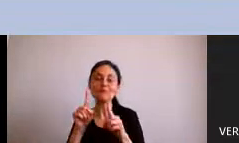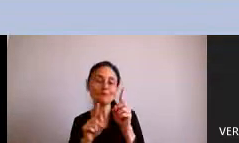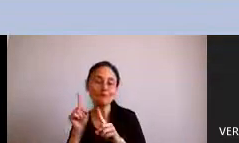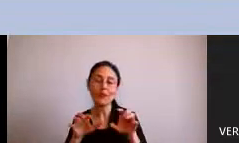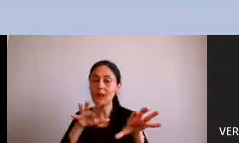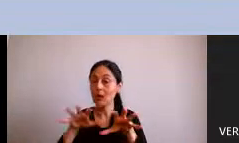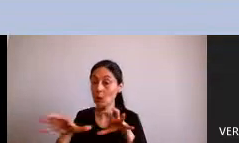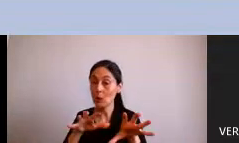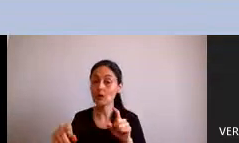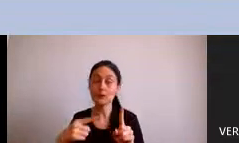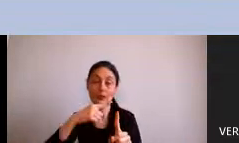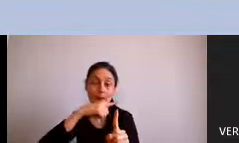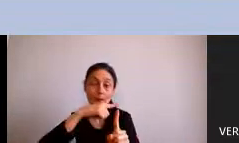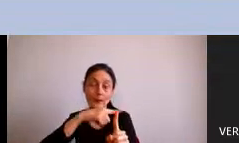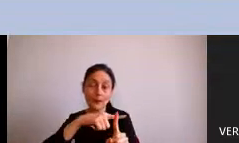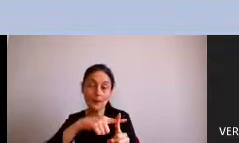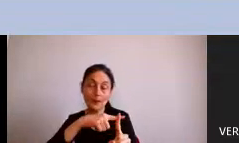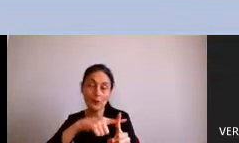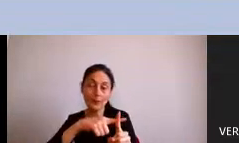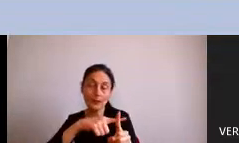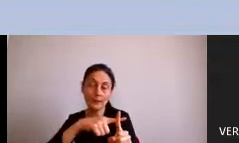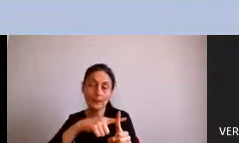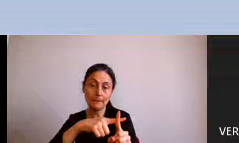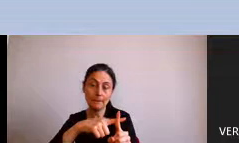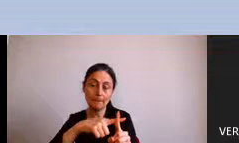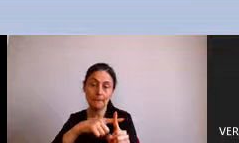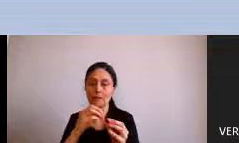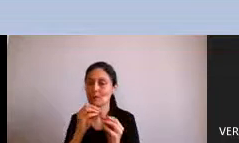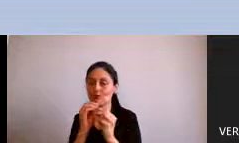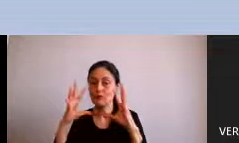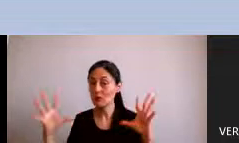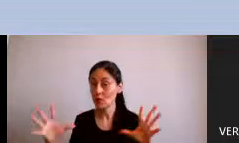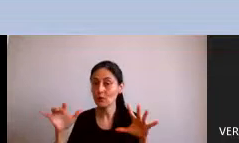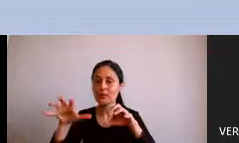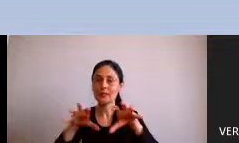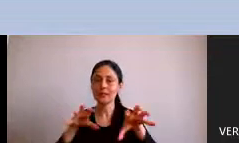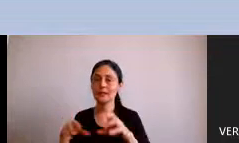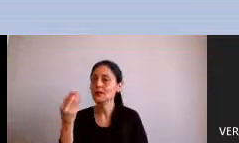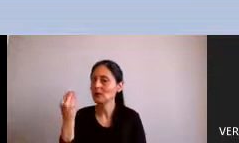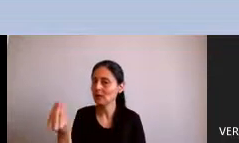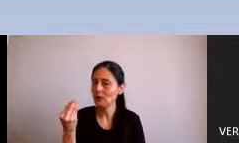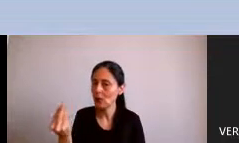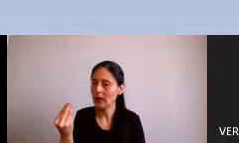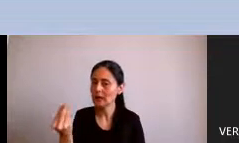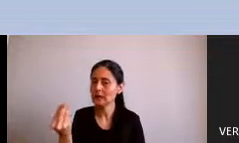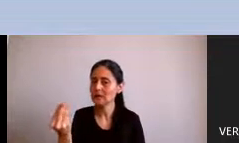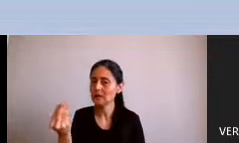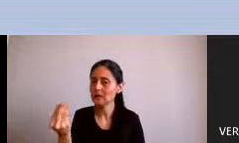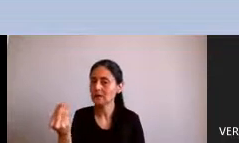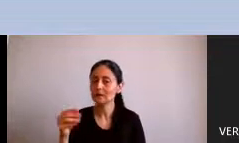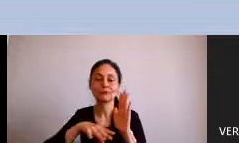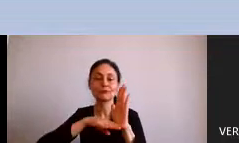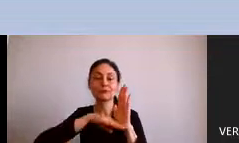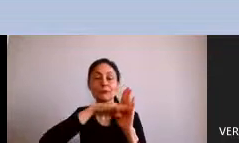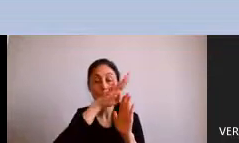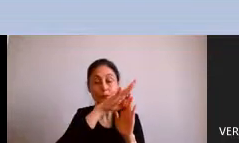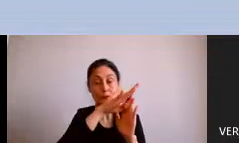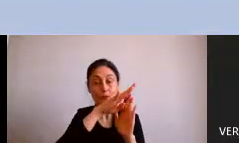positivas, también vino a traer un montón de cosas buenas como una alta cantidad de profesionales